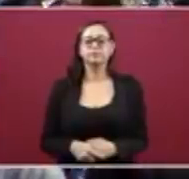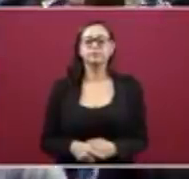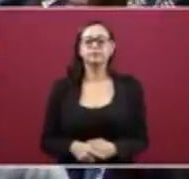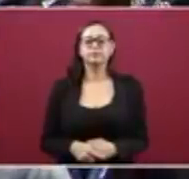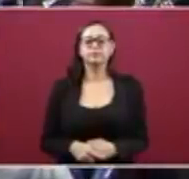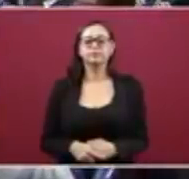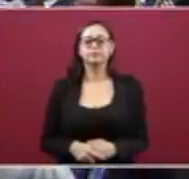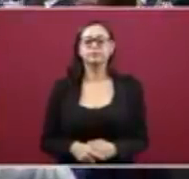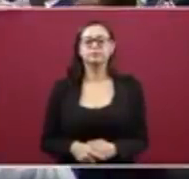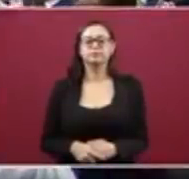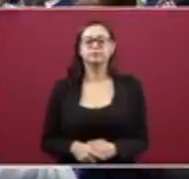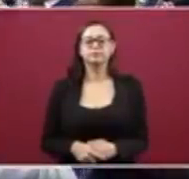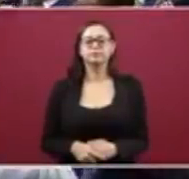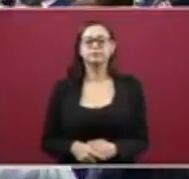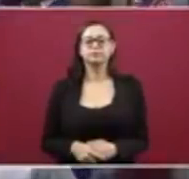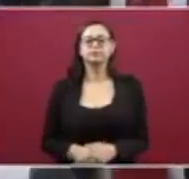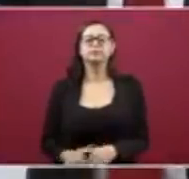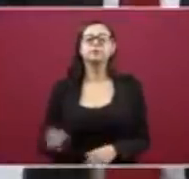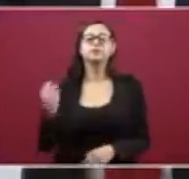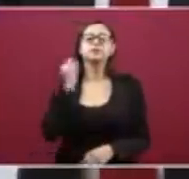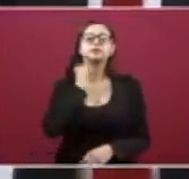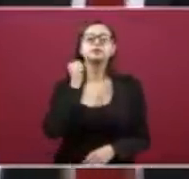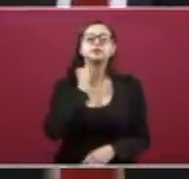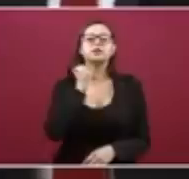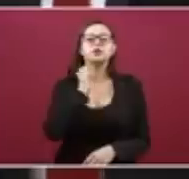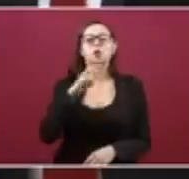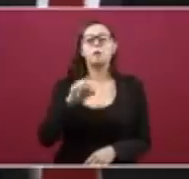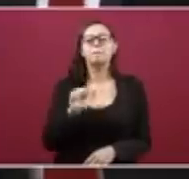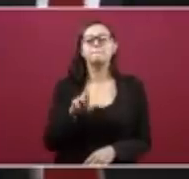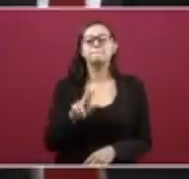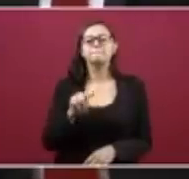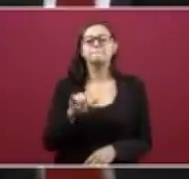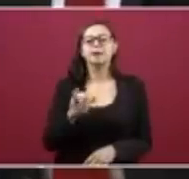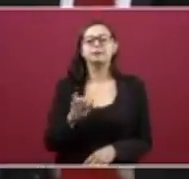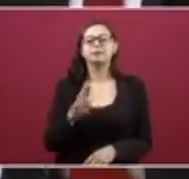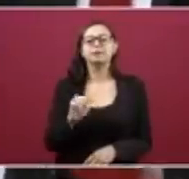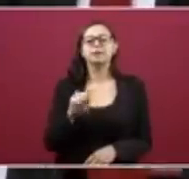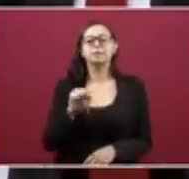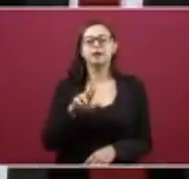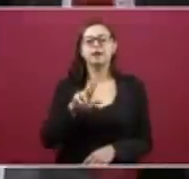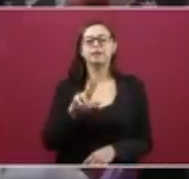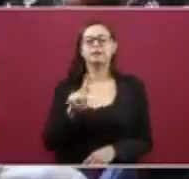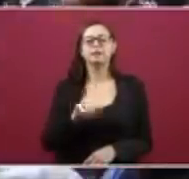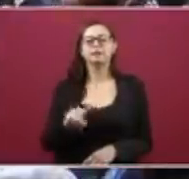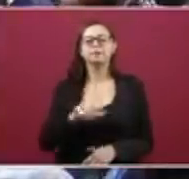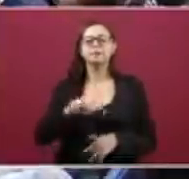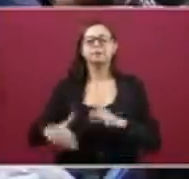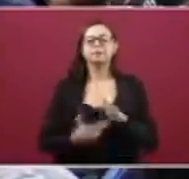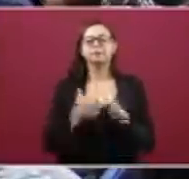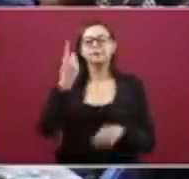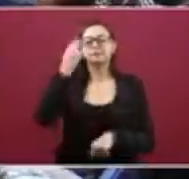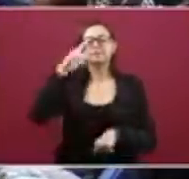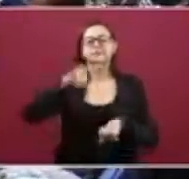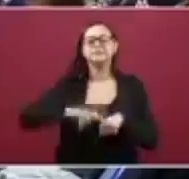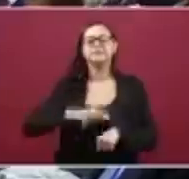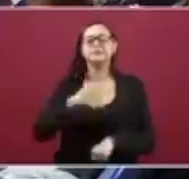senador martí batres guadarrama presidente de la mesa directiva de la cámara de senadores